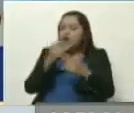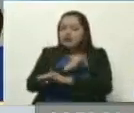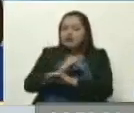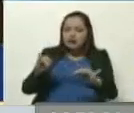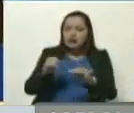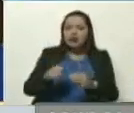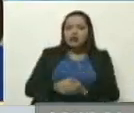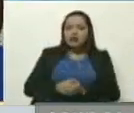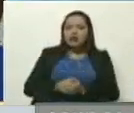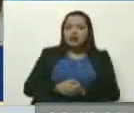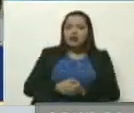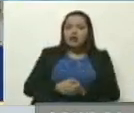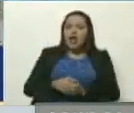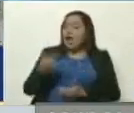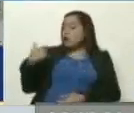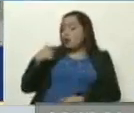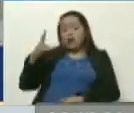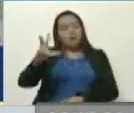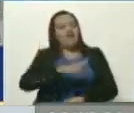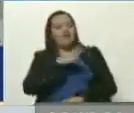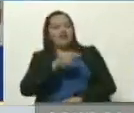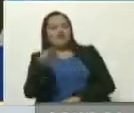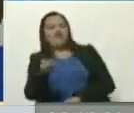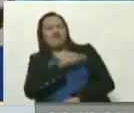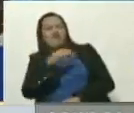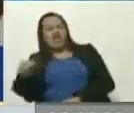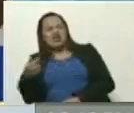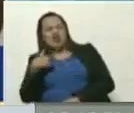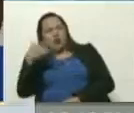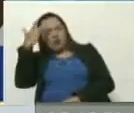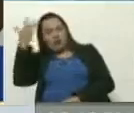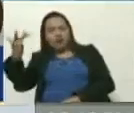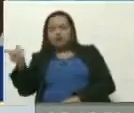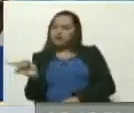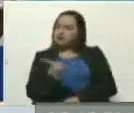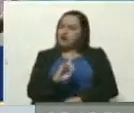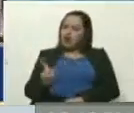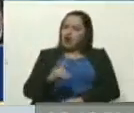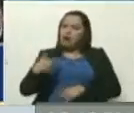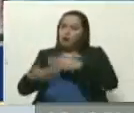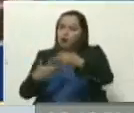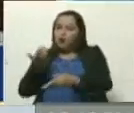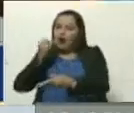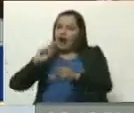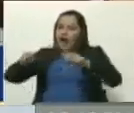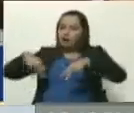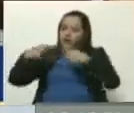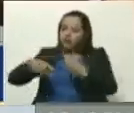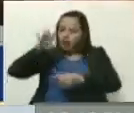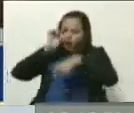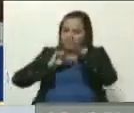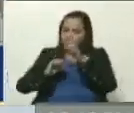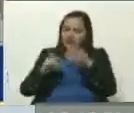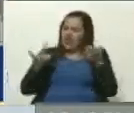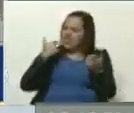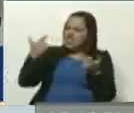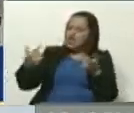te la sabes toda, ni nunca lo terminaste de estudiar. Hay que ir, como tú lo dices, adaptando, actualizarse. ¿Qué decir a esos muchachos que se